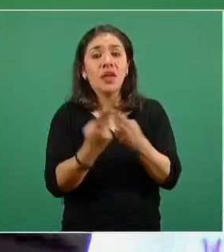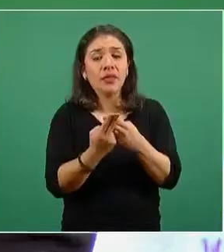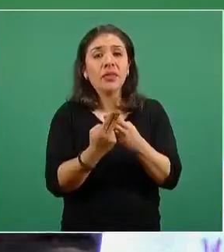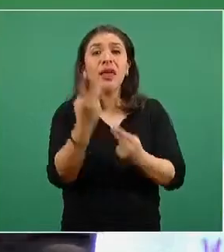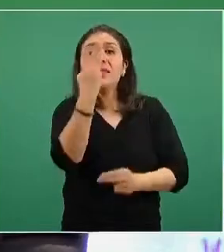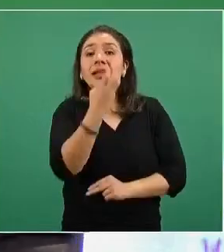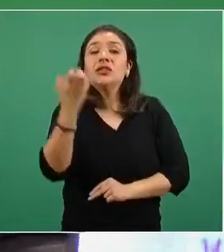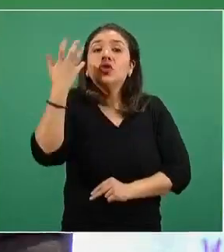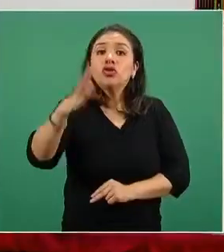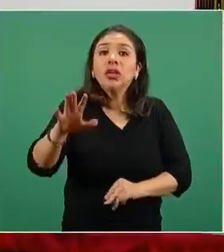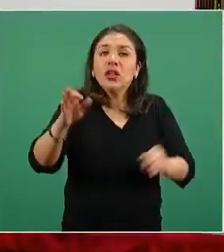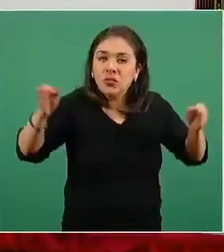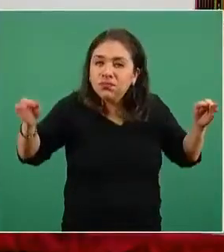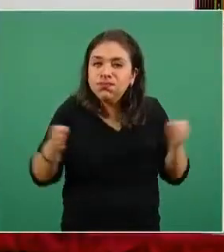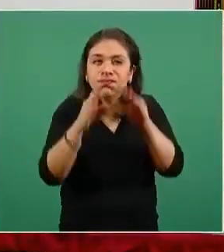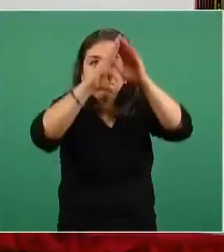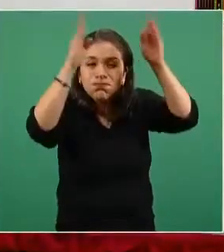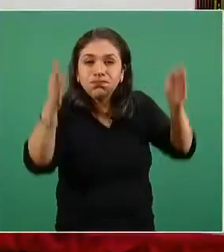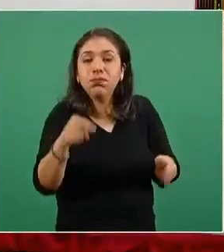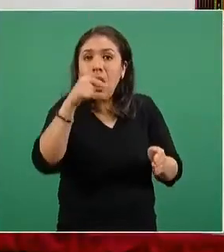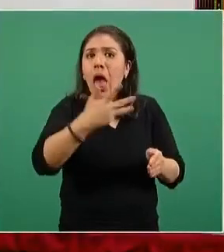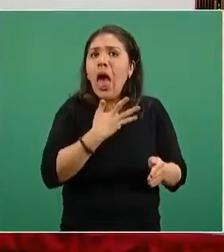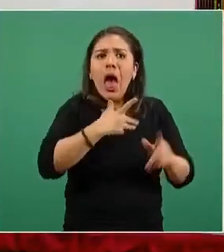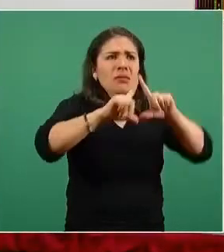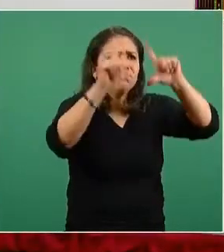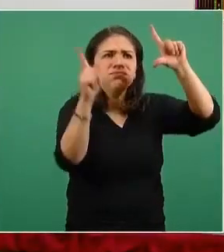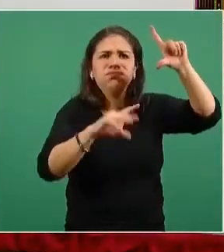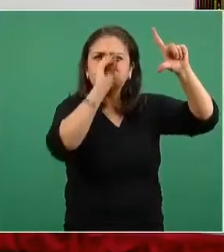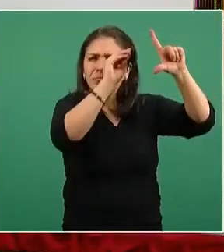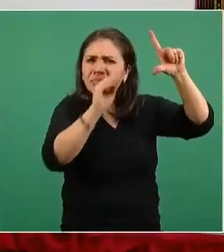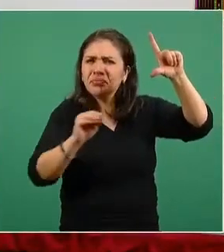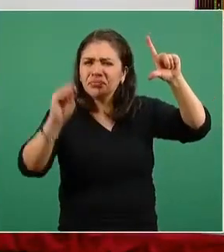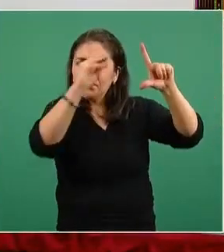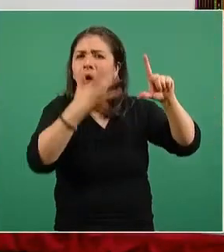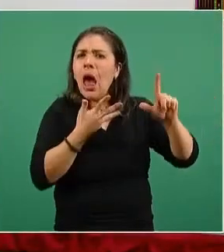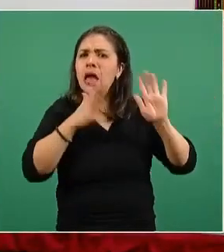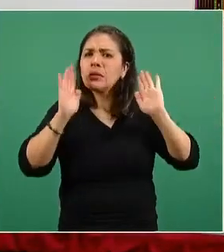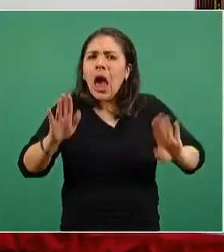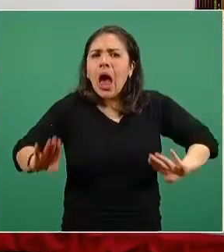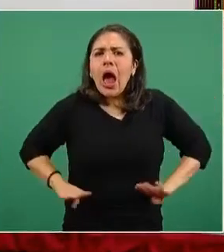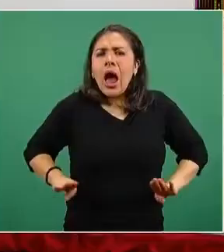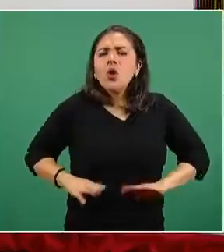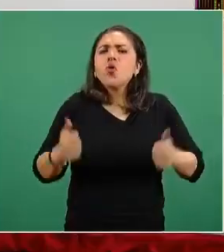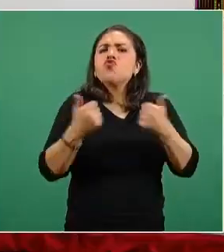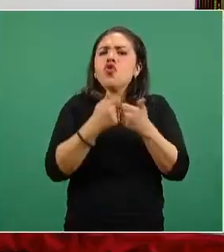310 ultracongeladores que están por toda la República, los tenemos caracterizados